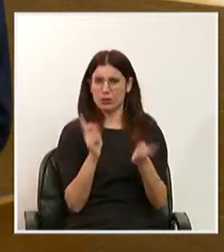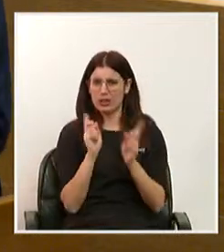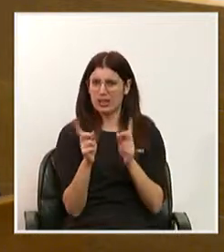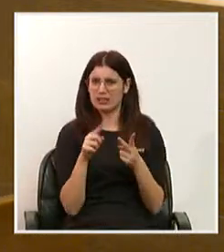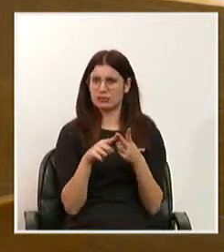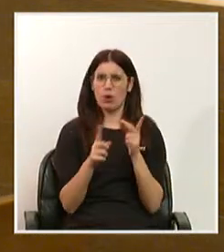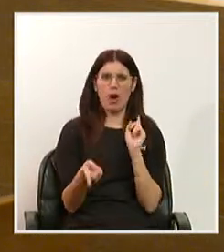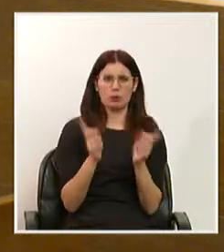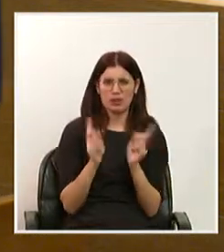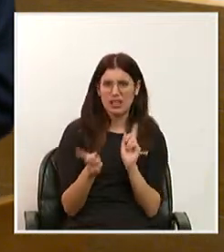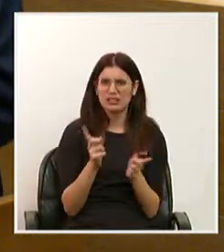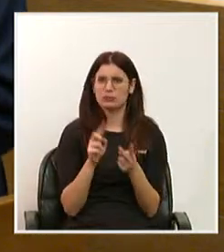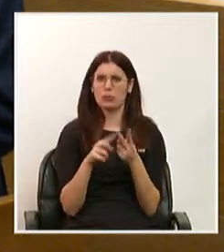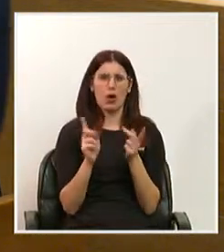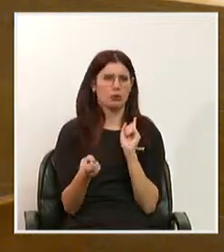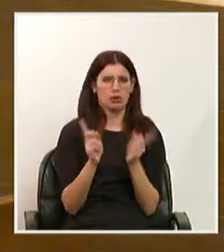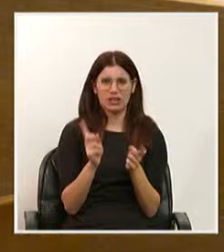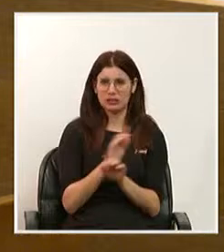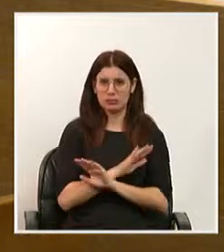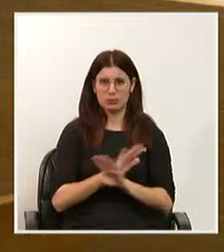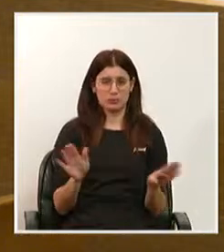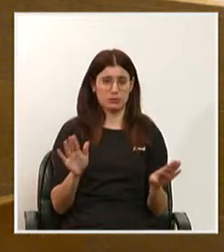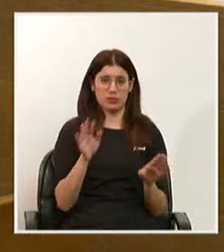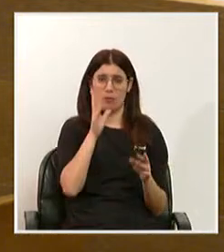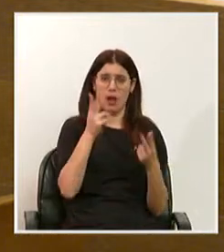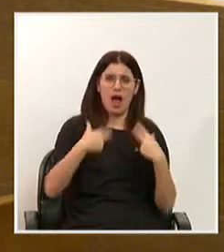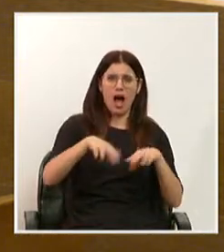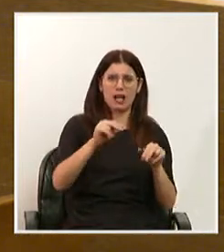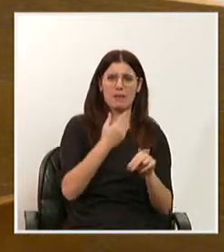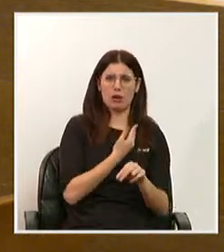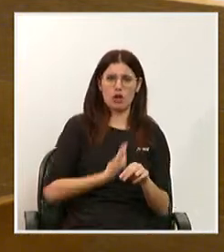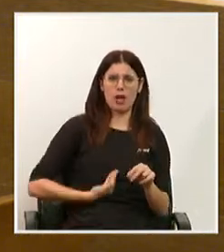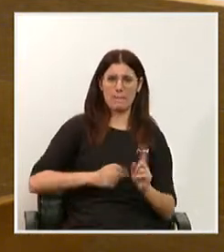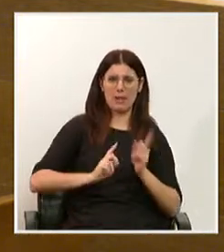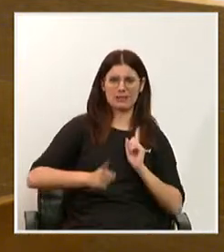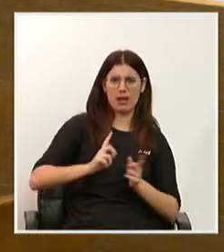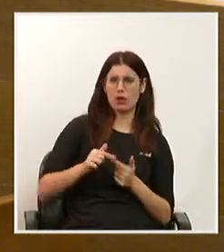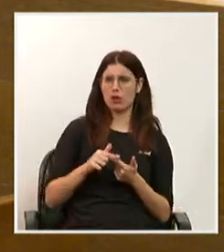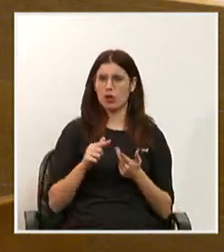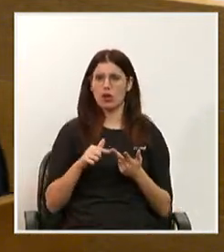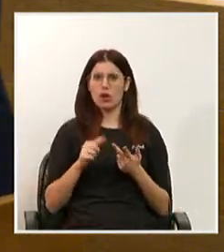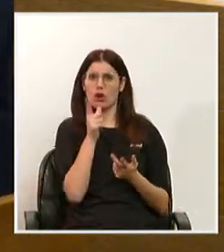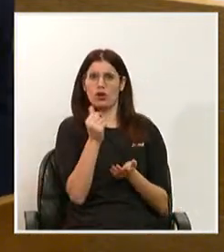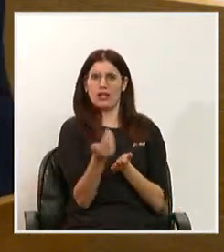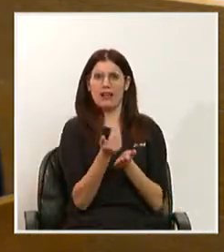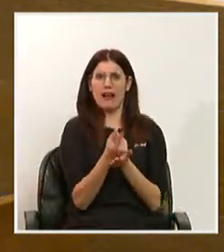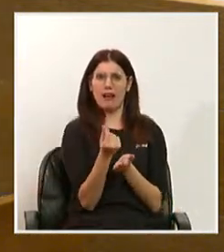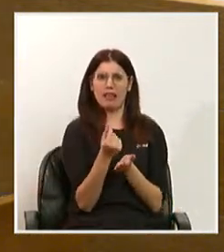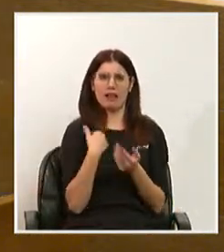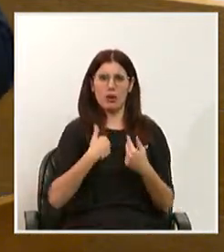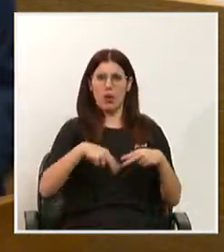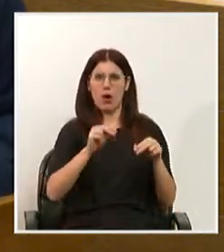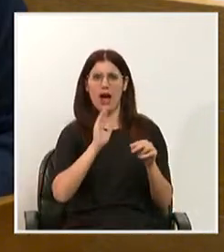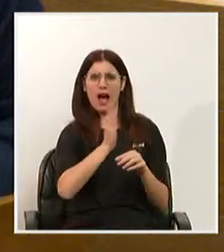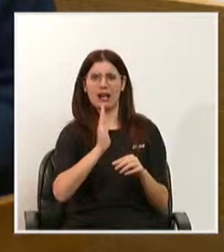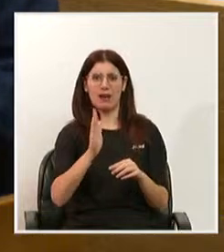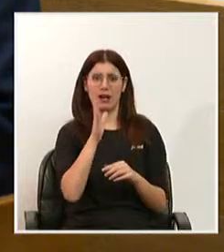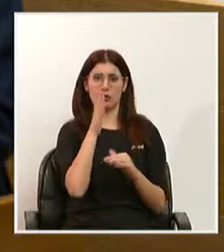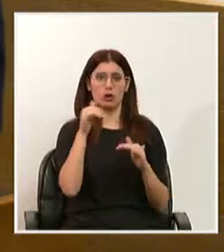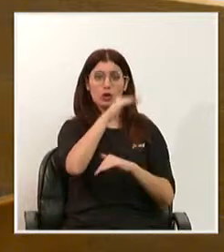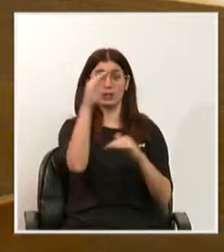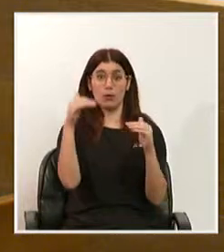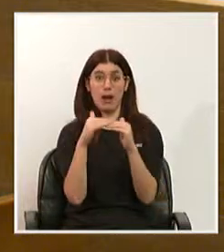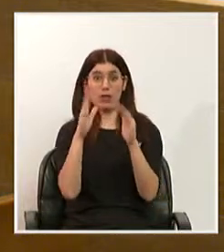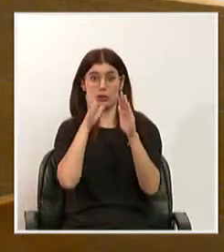autoritarismo autoritarismo acabar con el empresario acabar con el que gana dinero todo todos Igualados por abajo